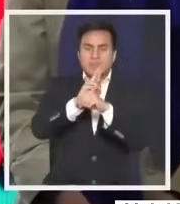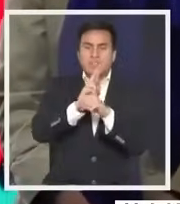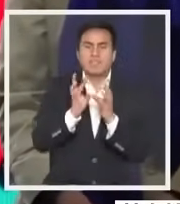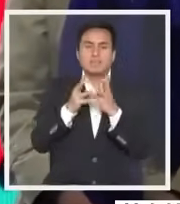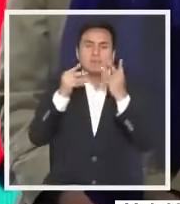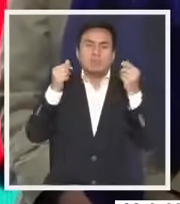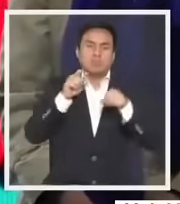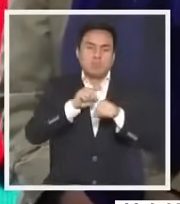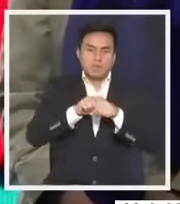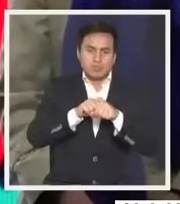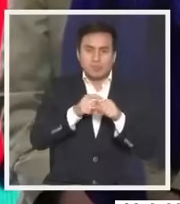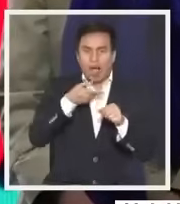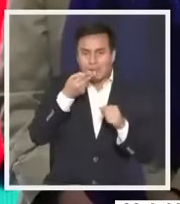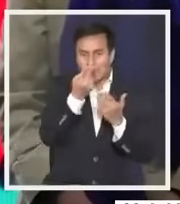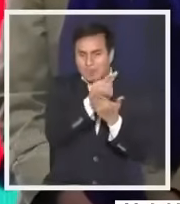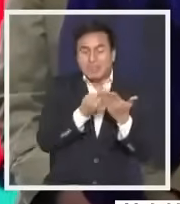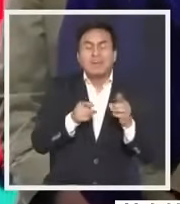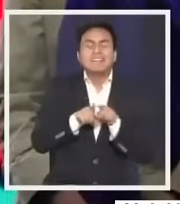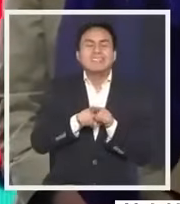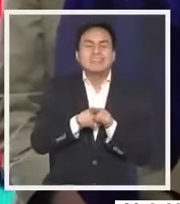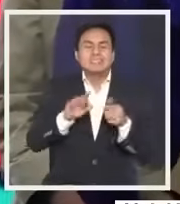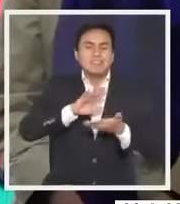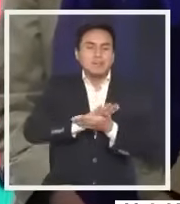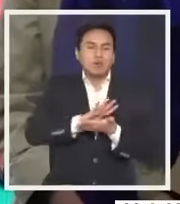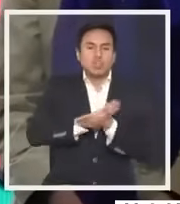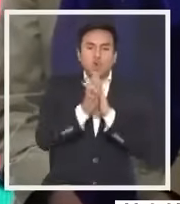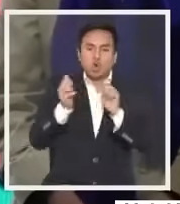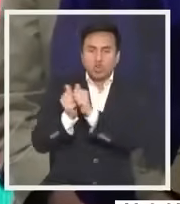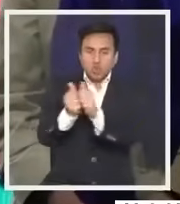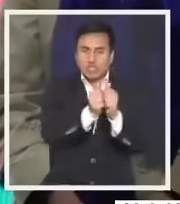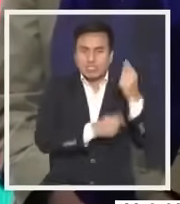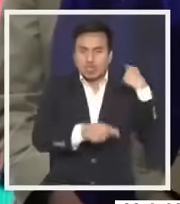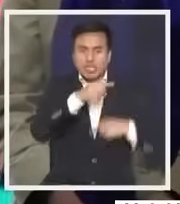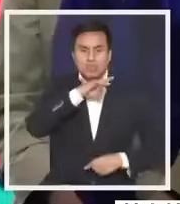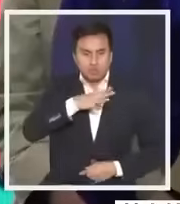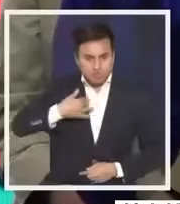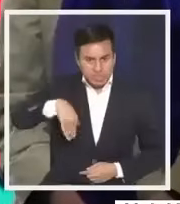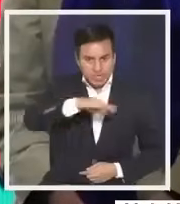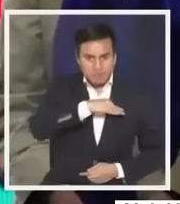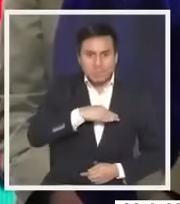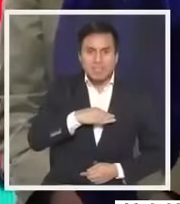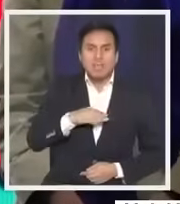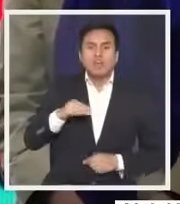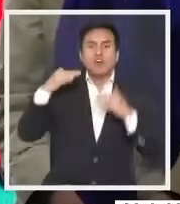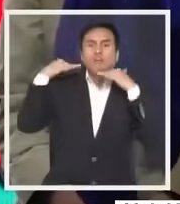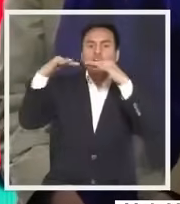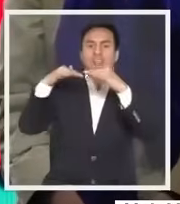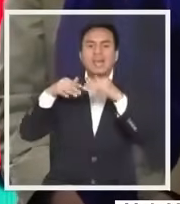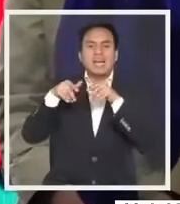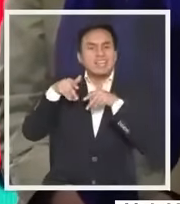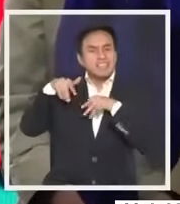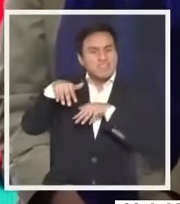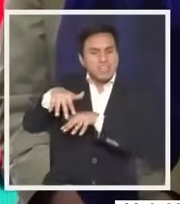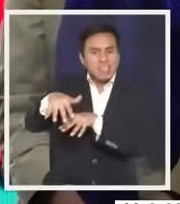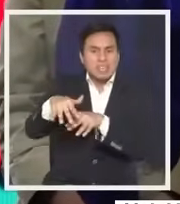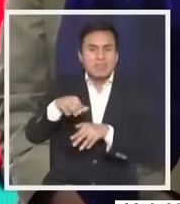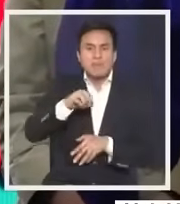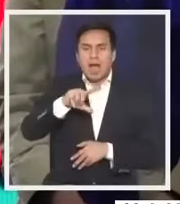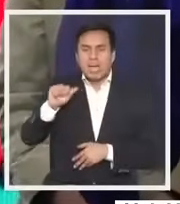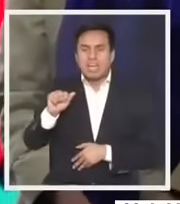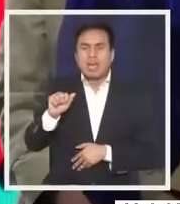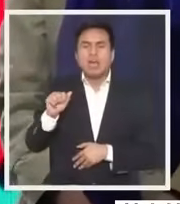del momento. Celebremos todos juntos nuestra historia y nuestro Chile, con las fondas y desfiles, con payas